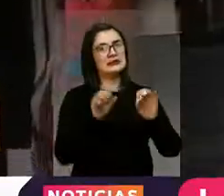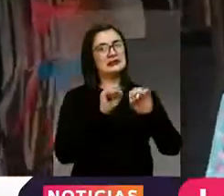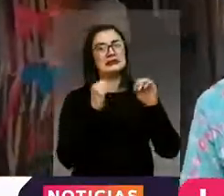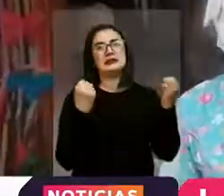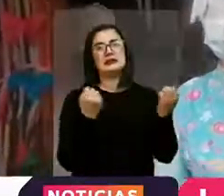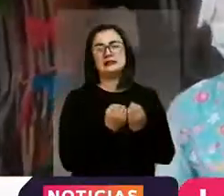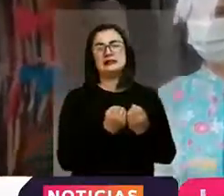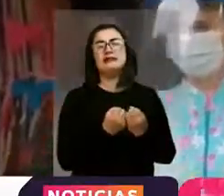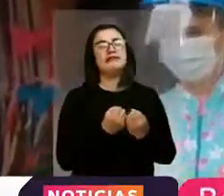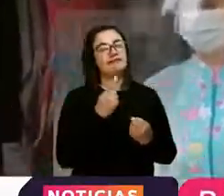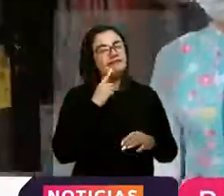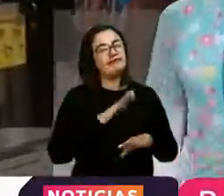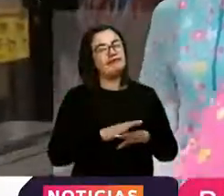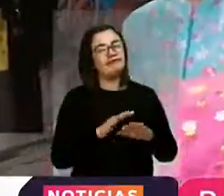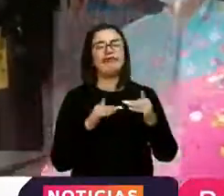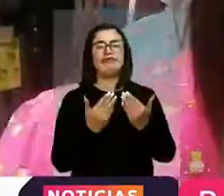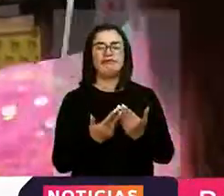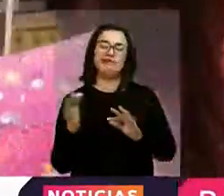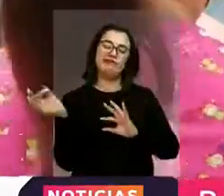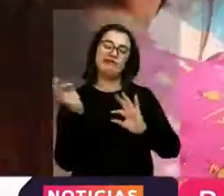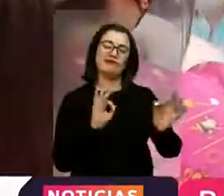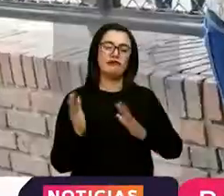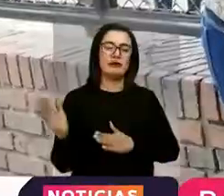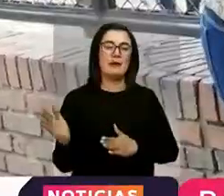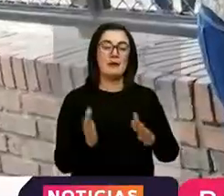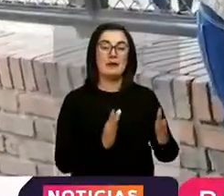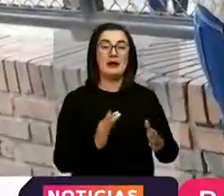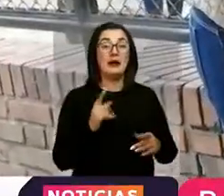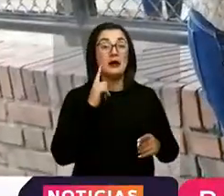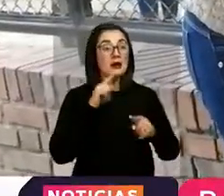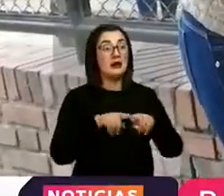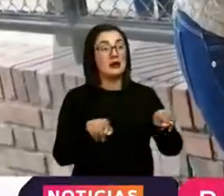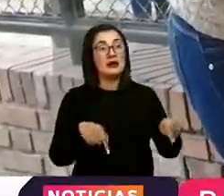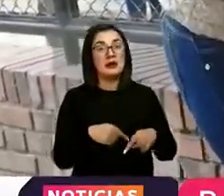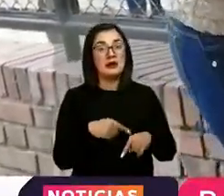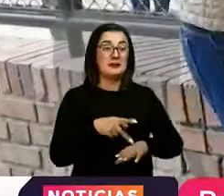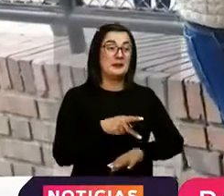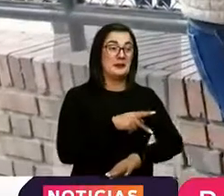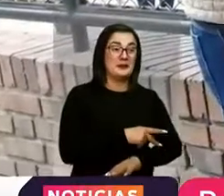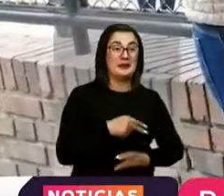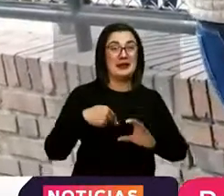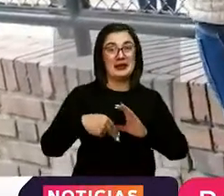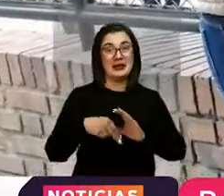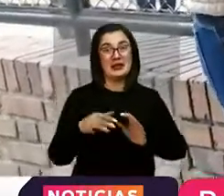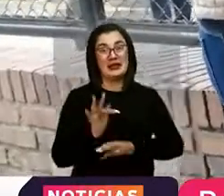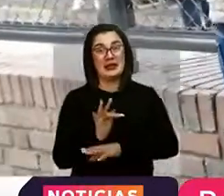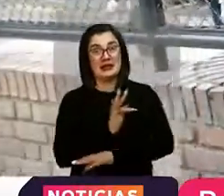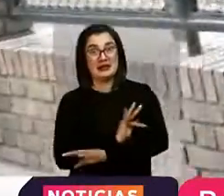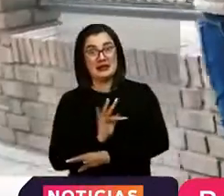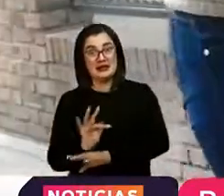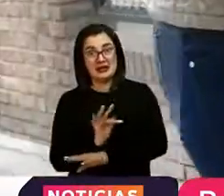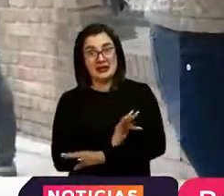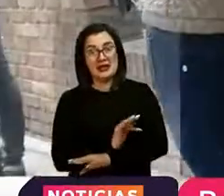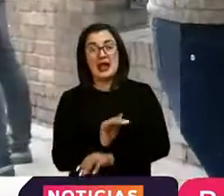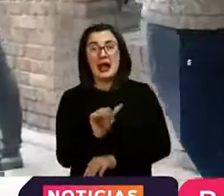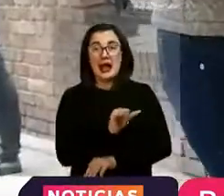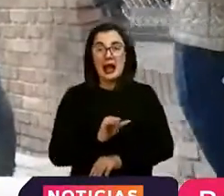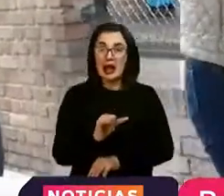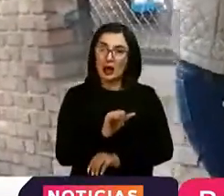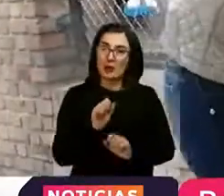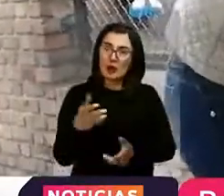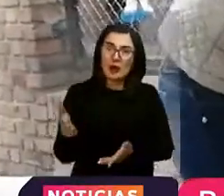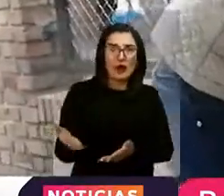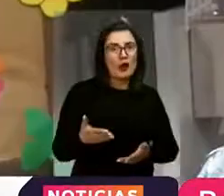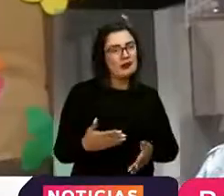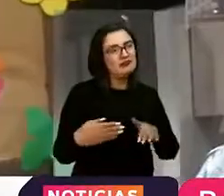al colegio a elaborar un plan para que en los grados de prejardín, jardín y transición, las estudiantes volvieran a